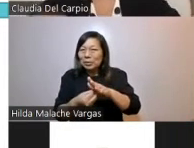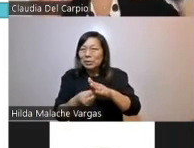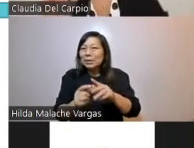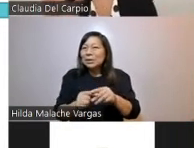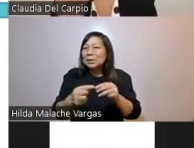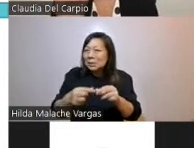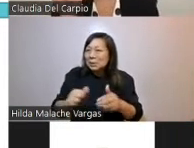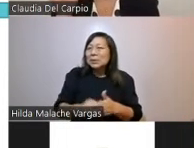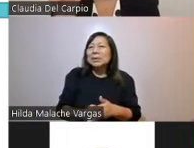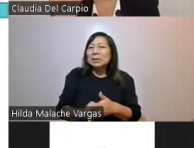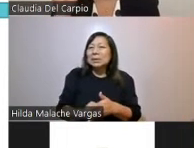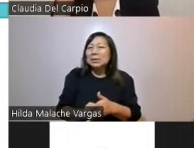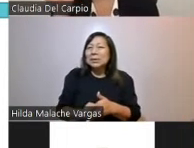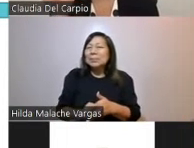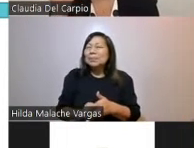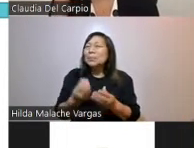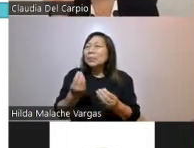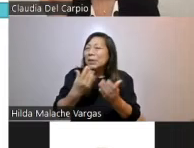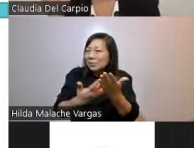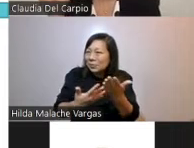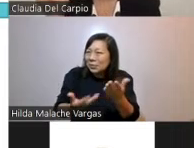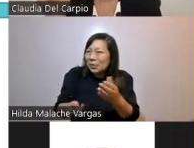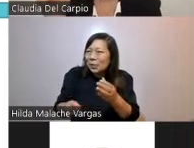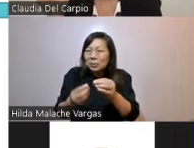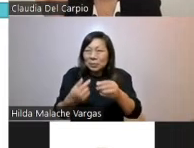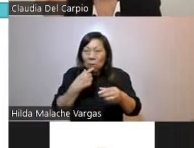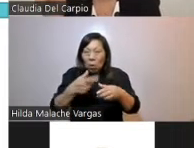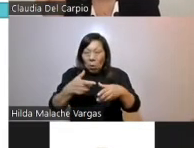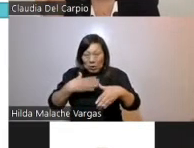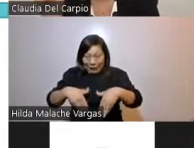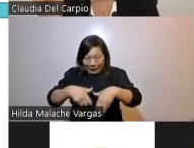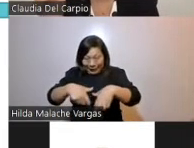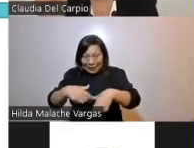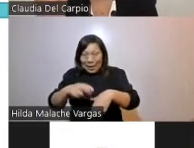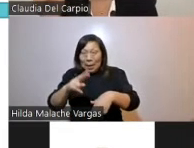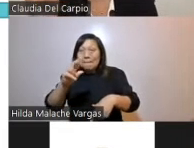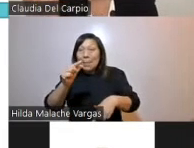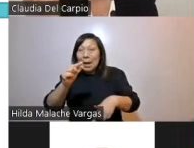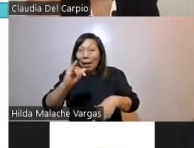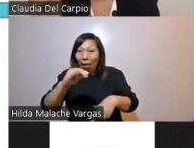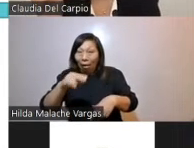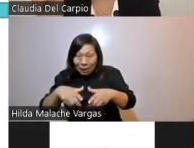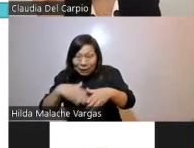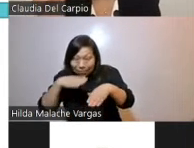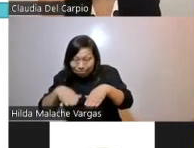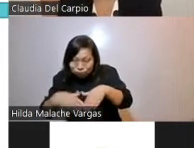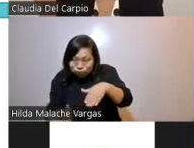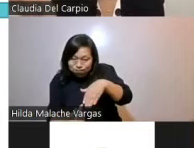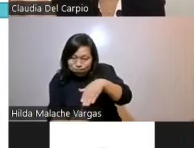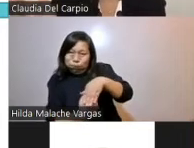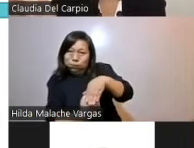residuos, mantiene la sangre almacenada en la vagina, que hemos dicho tiene un pH alcalino,